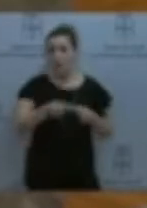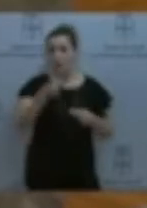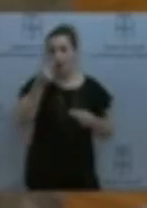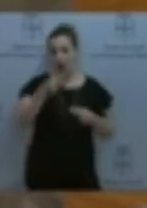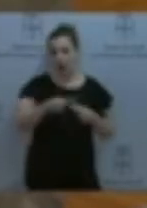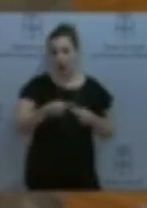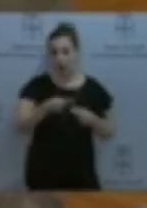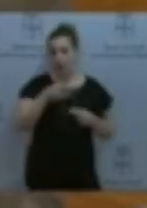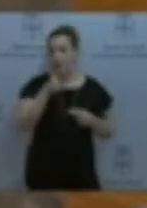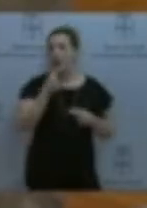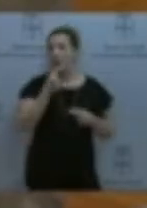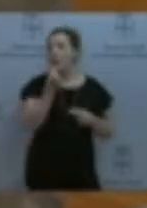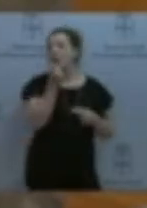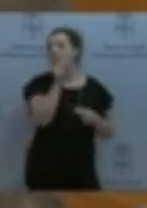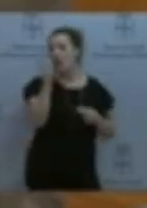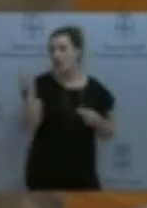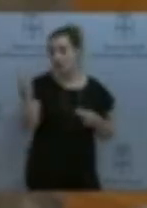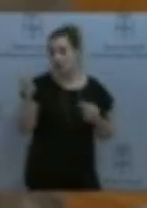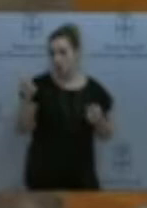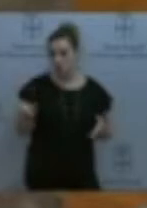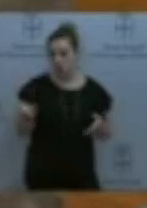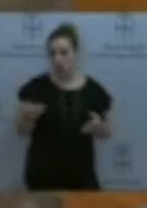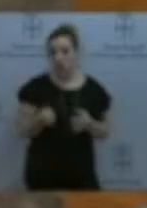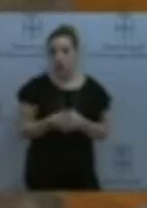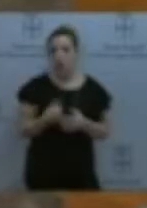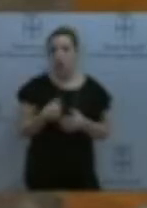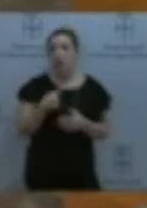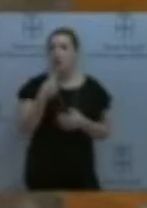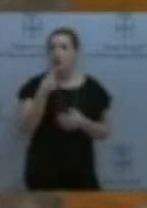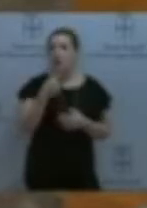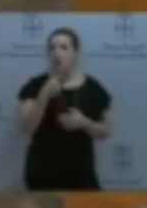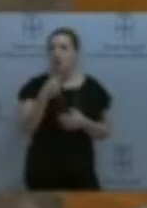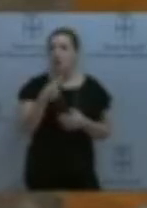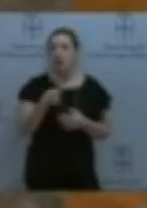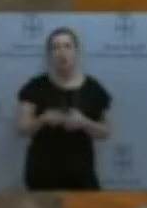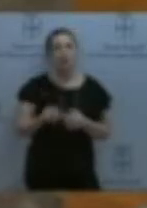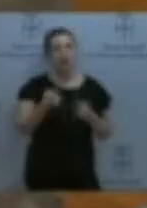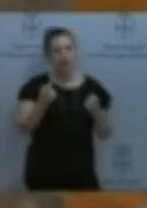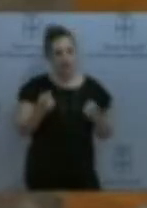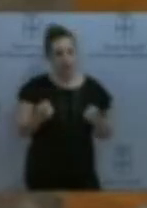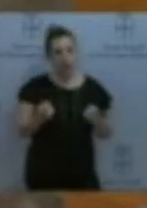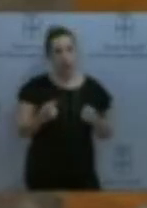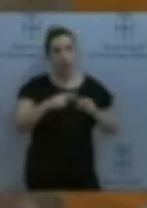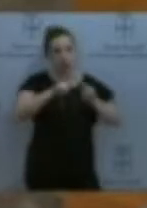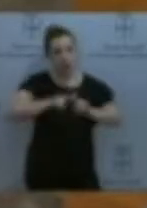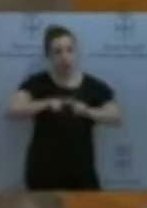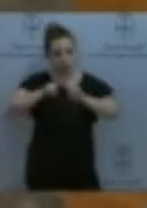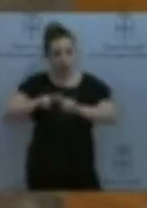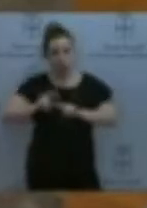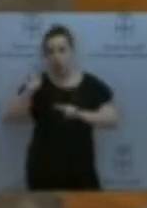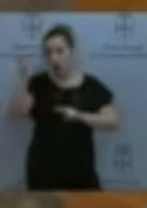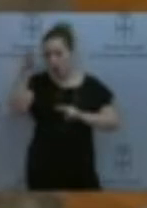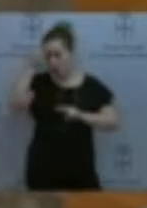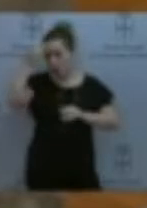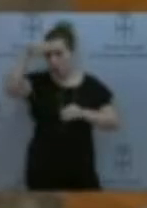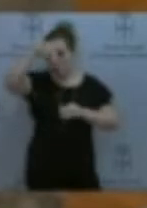hemos dicho que es preciso revisar los conceptos que se engloban dentro de ese escandallo de costes del sistema eléctrico que a